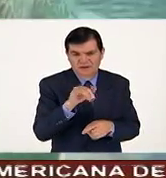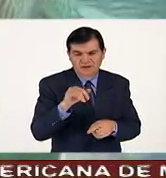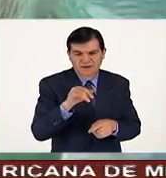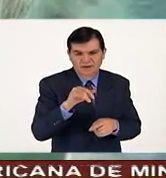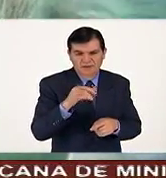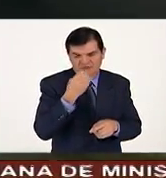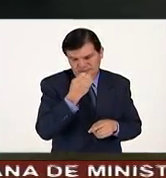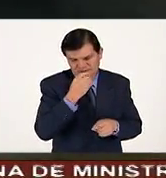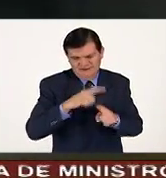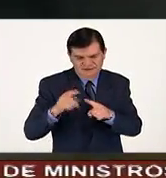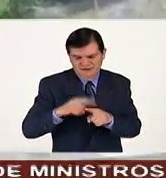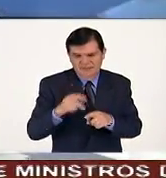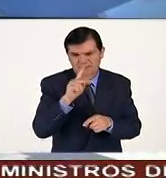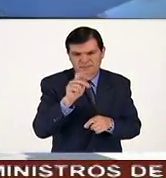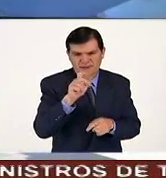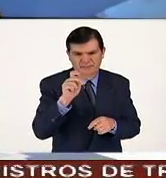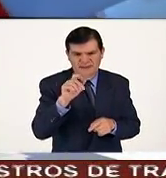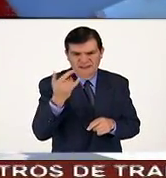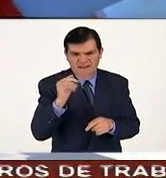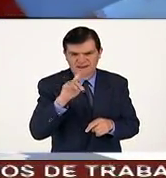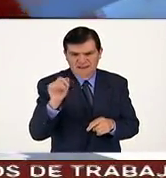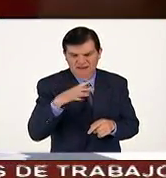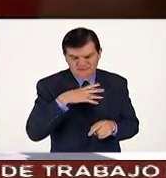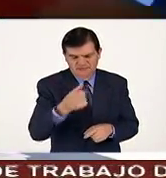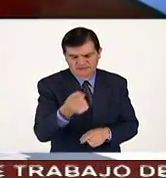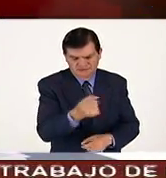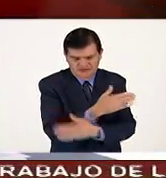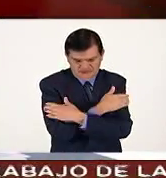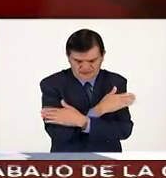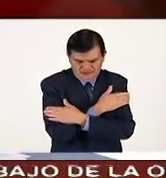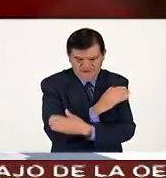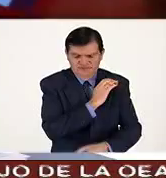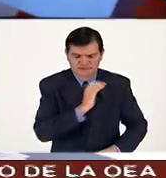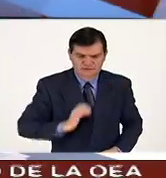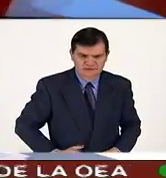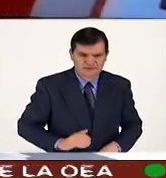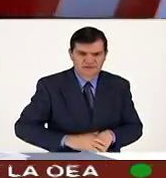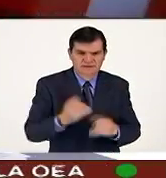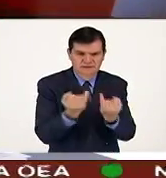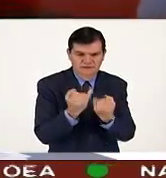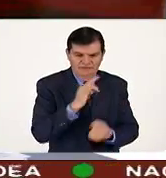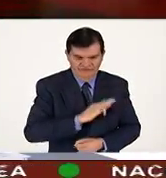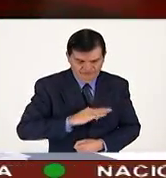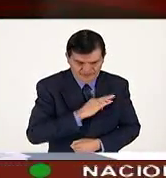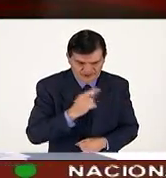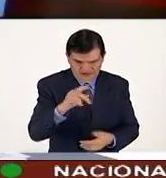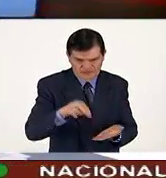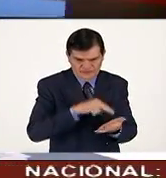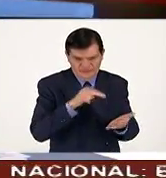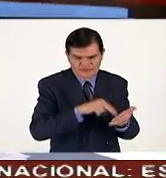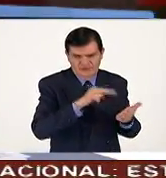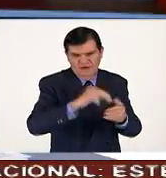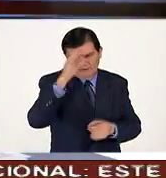y Alimentación, Pepe Calzada. Muchas gracias, un fuerte abrazo hasta China y pues felicidades por estos